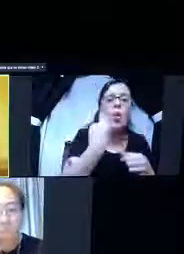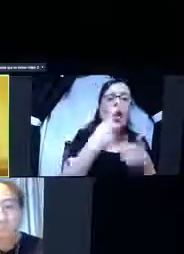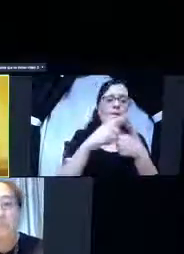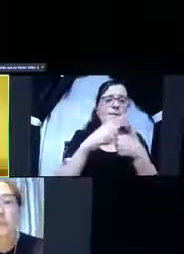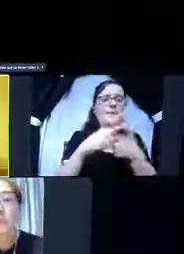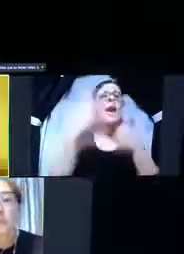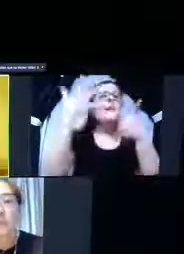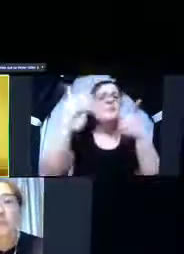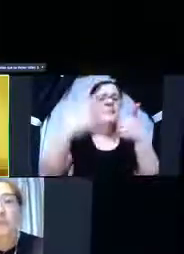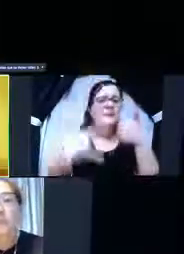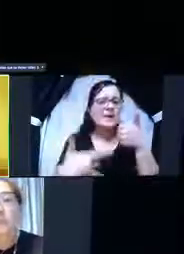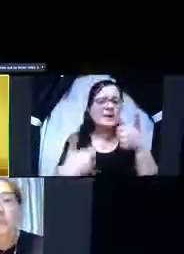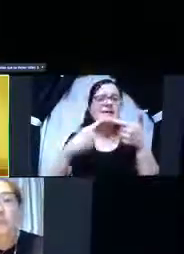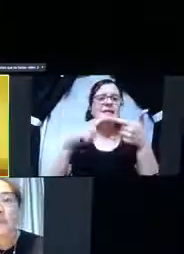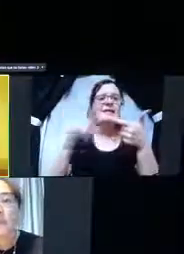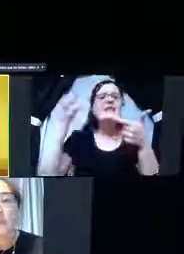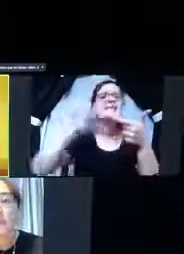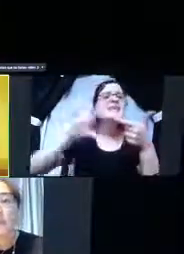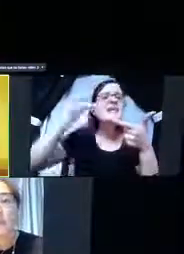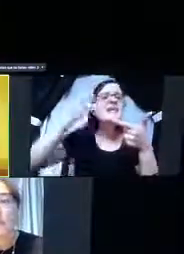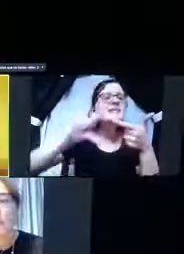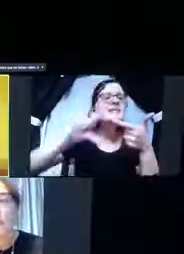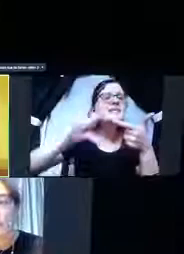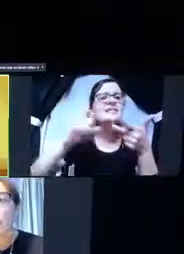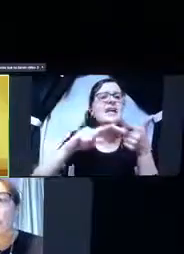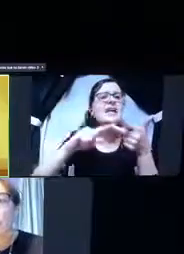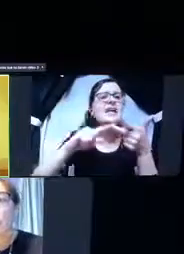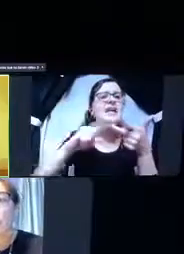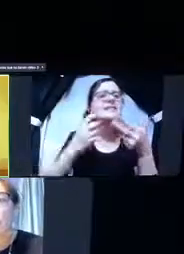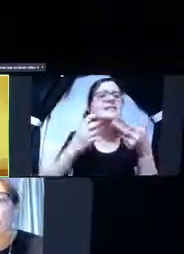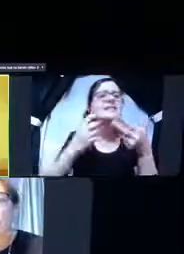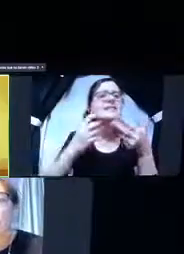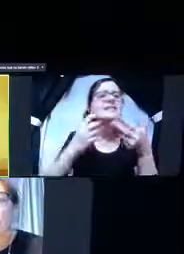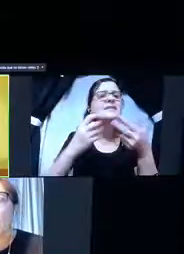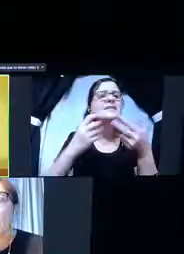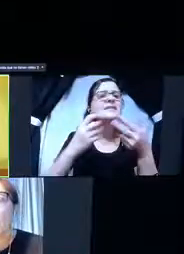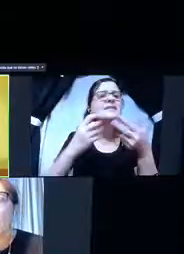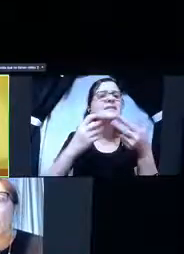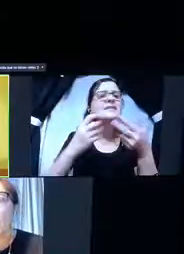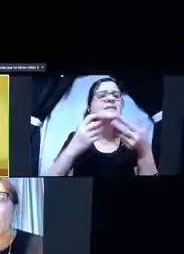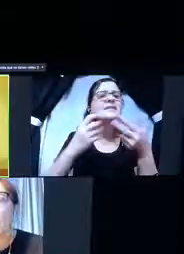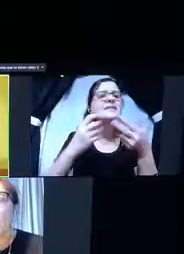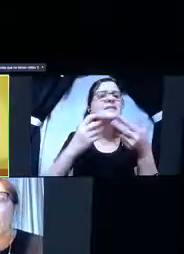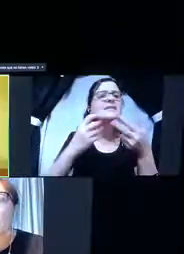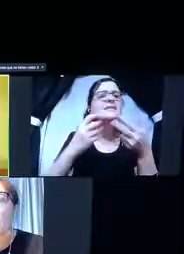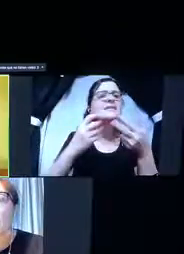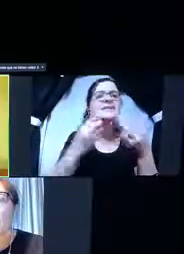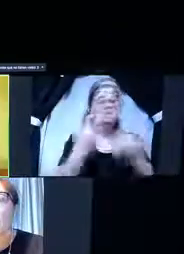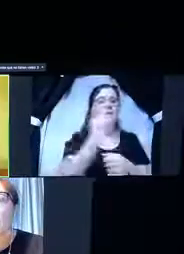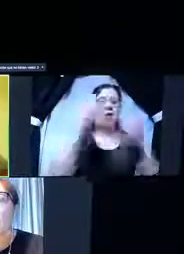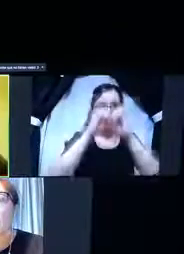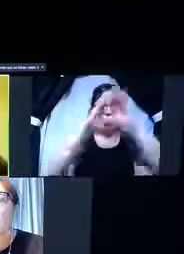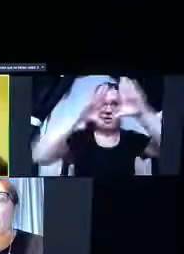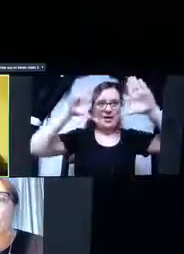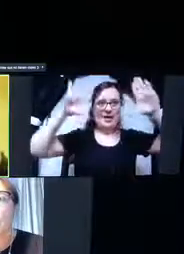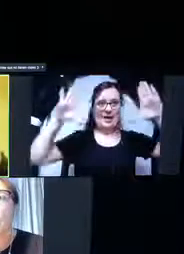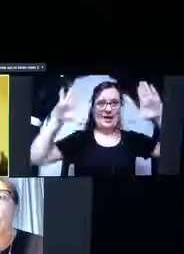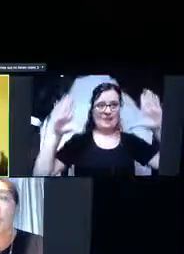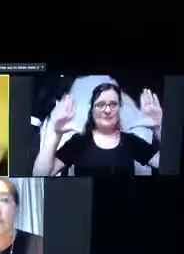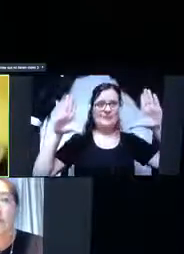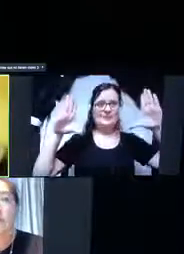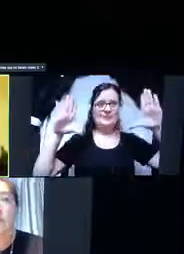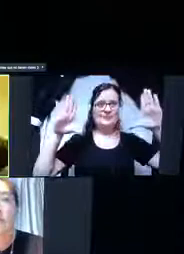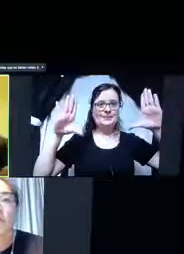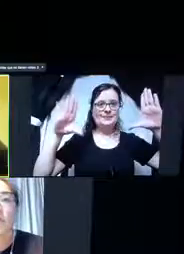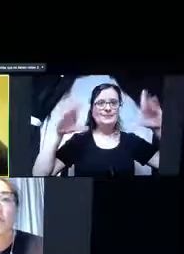¿Es de matemática? ¿Es de ciencias? ¿Sí? ¿Por qué? Porque eso nos abre el campo semántico a